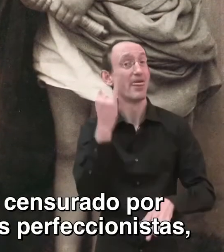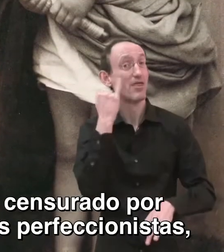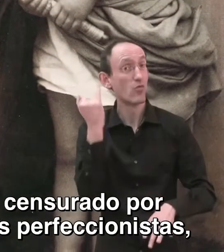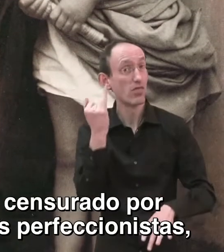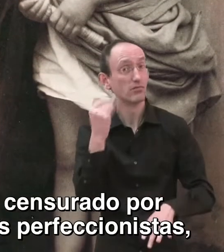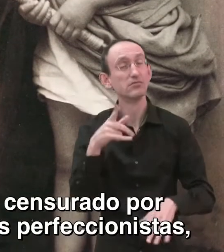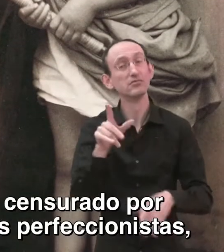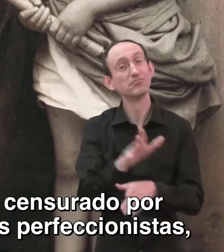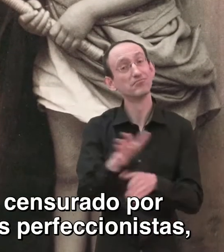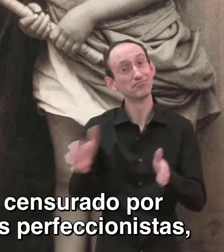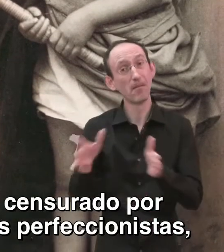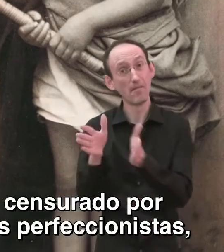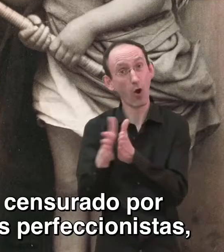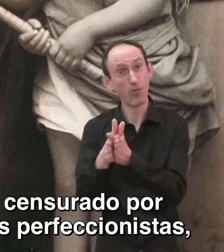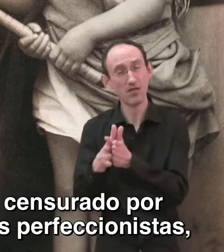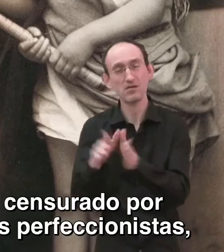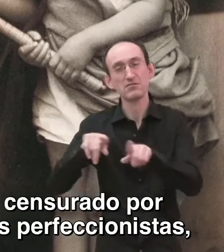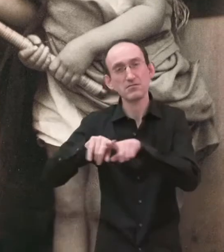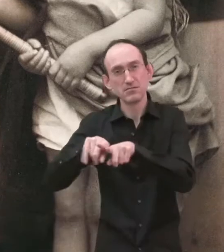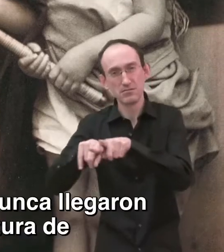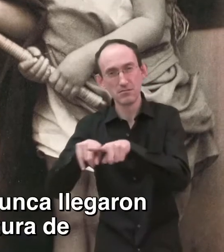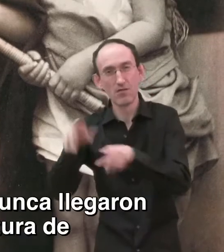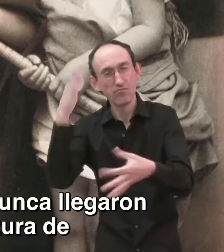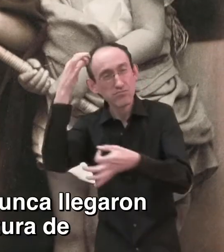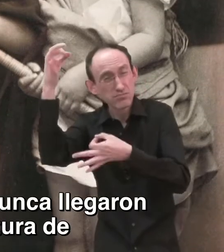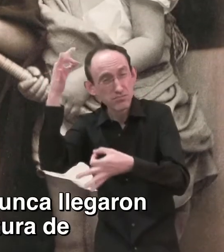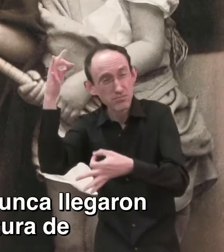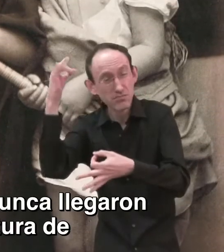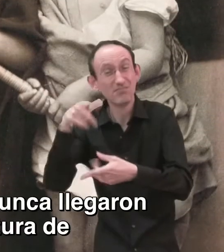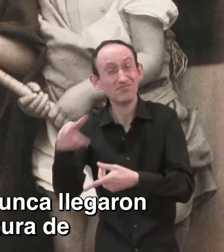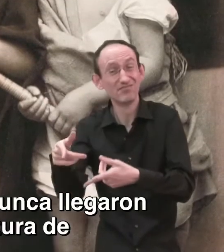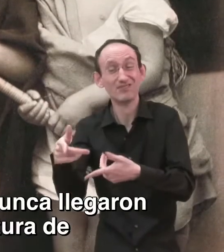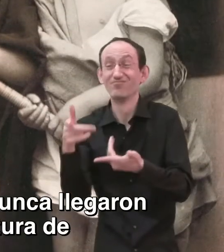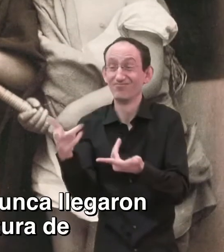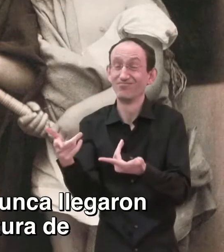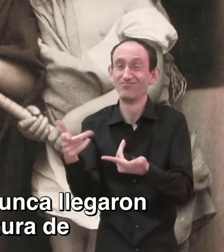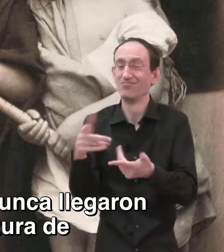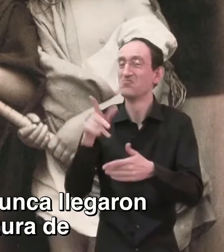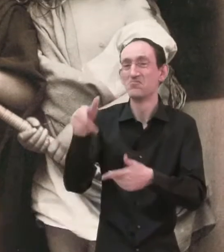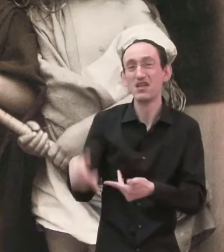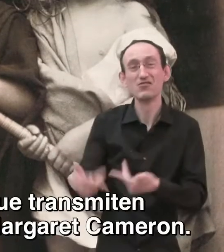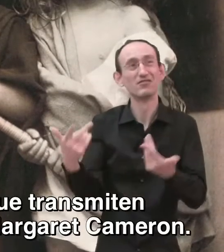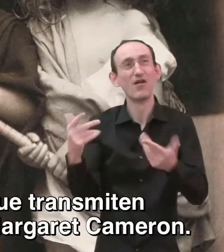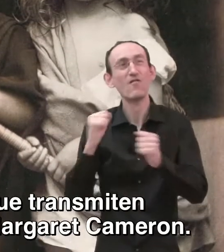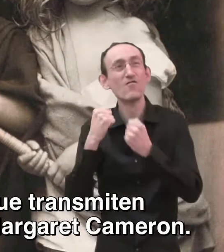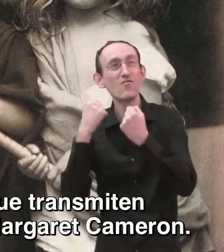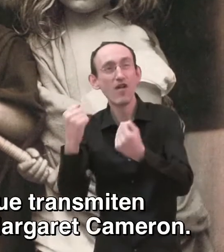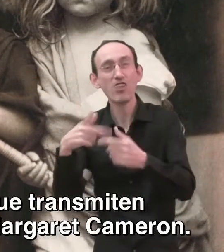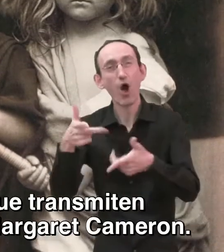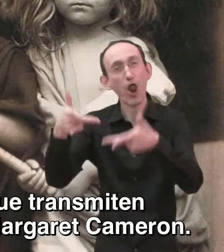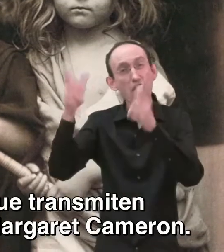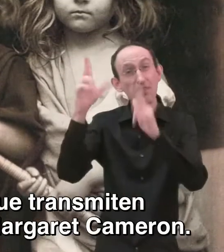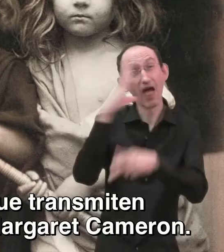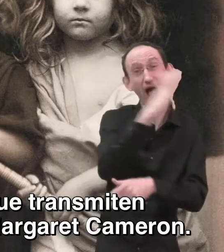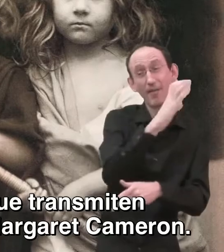muy censurado por sus contemporáneos más perfeccionistas, quienes, en cambio, nunca llegaron a estar a la altura de la fuerza y libertad